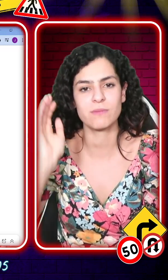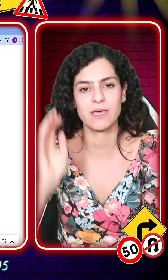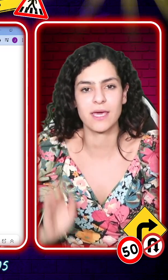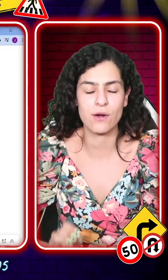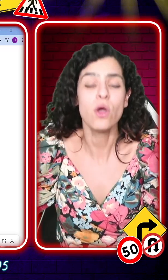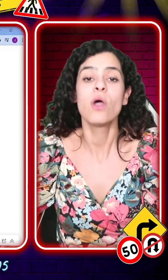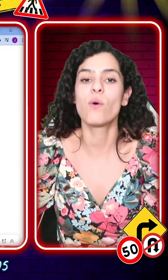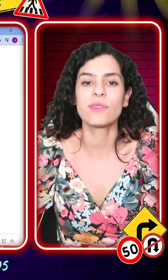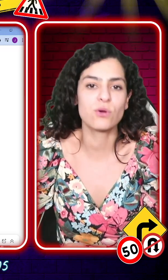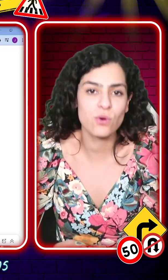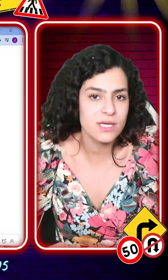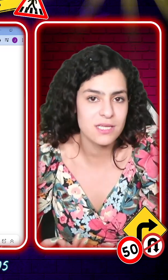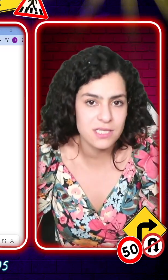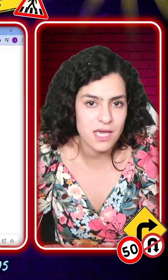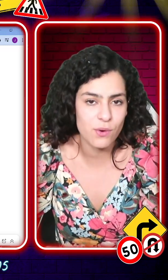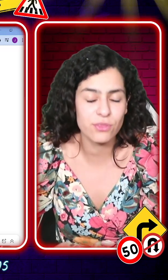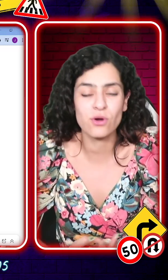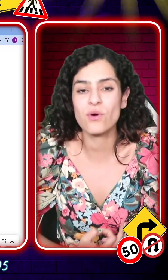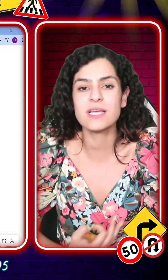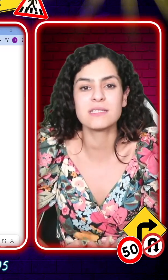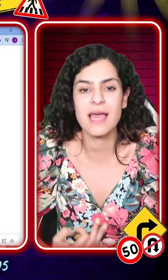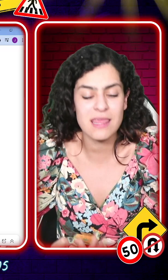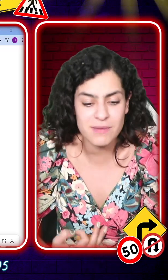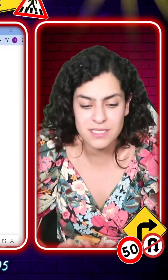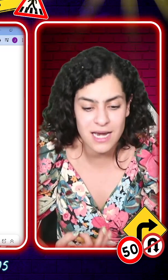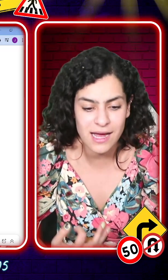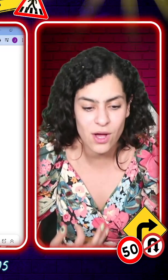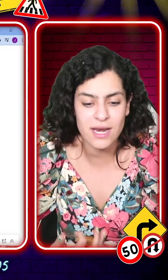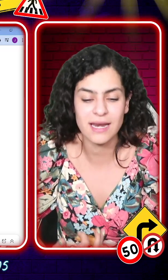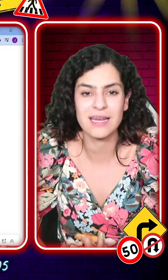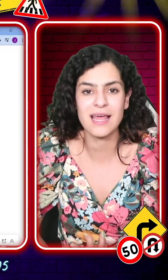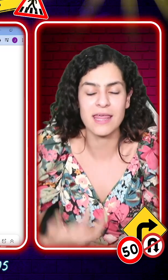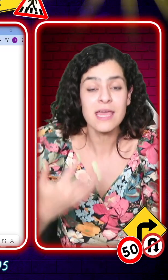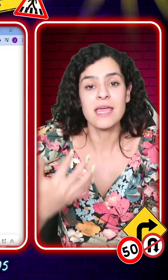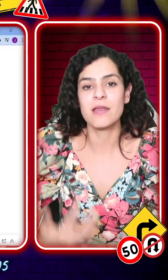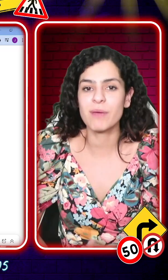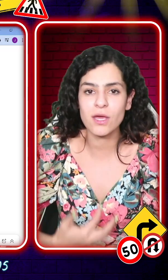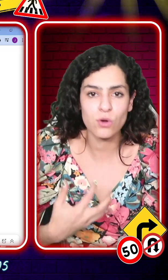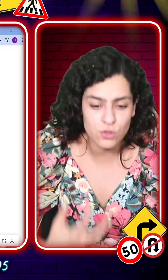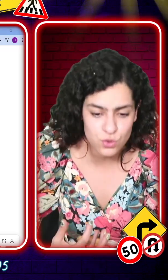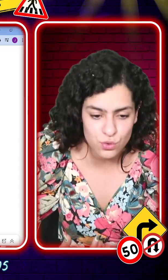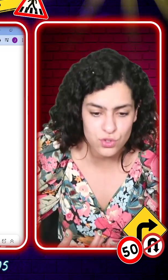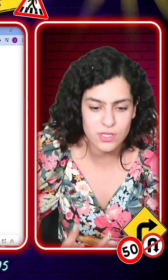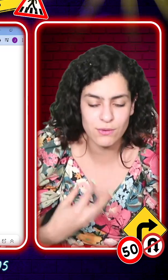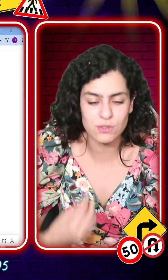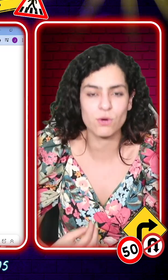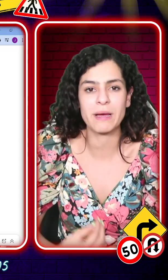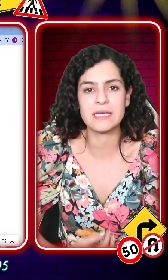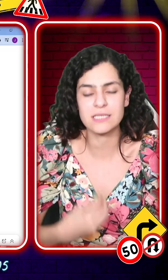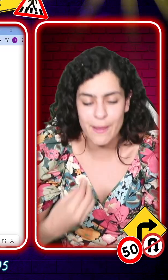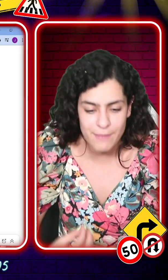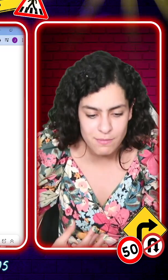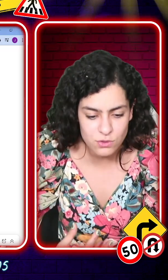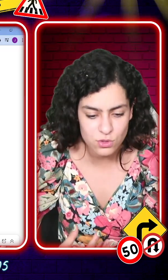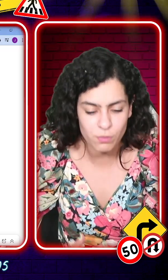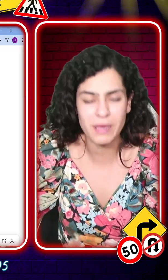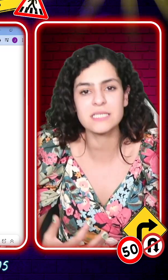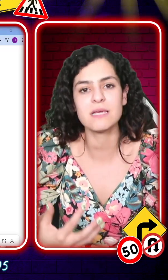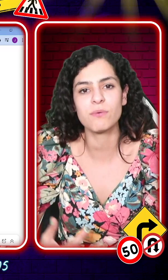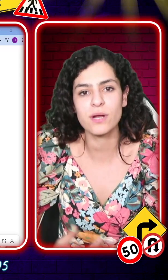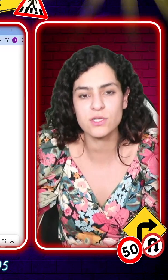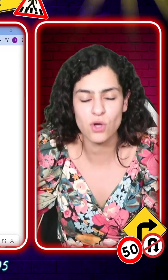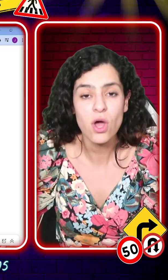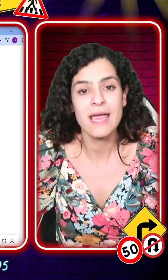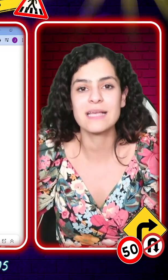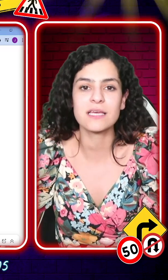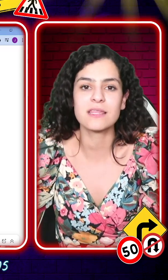menos mexicano, cuando no es así, cuando no es nada más alejado de la realidad. En México nos gusta nuestro país, amamos nuestro país, y